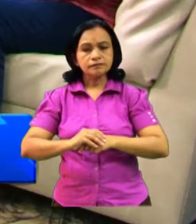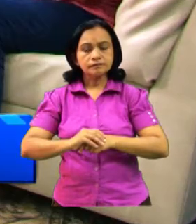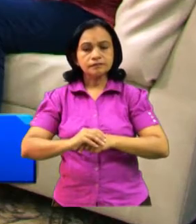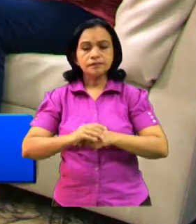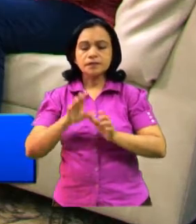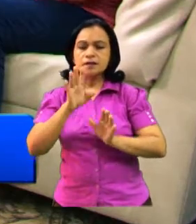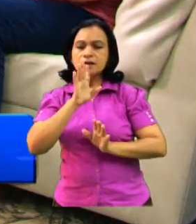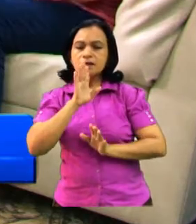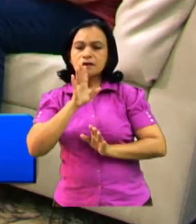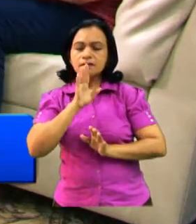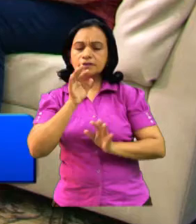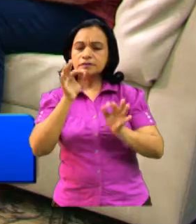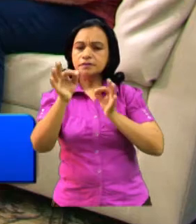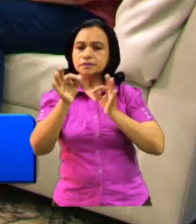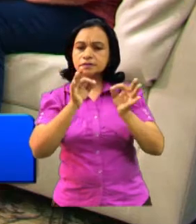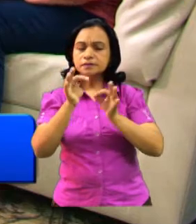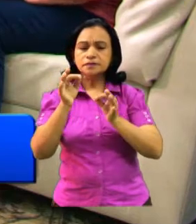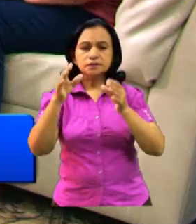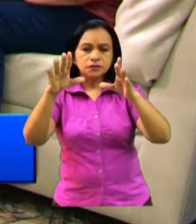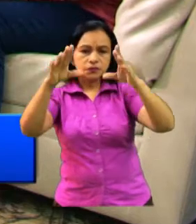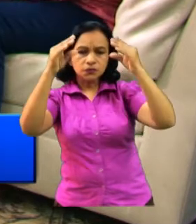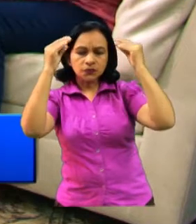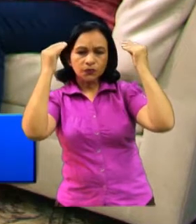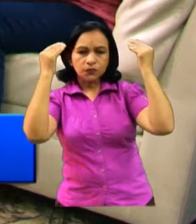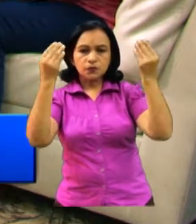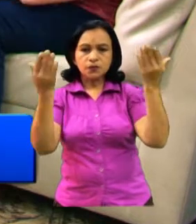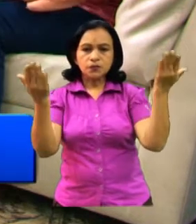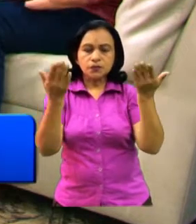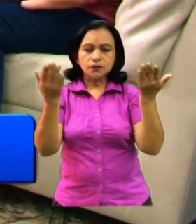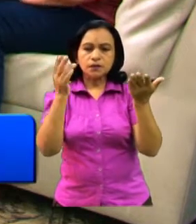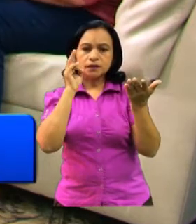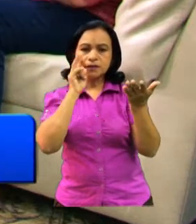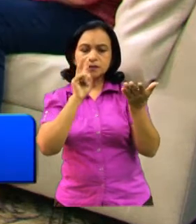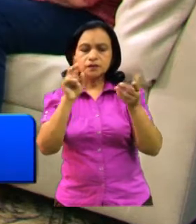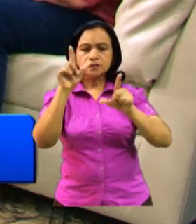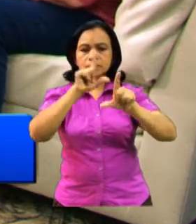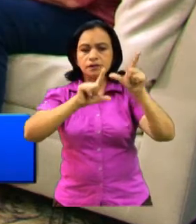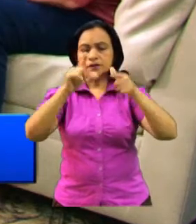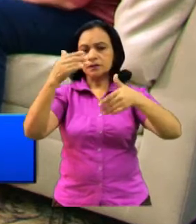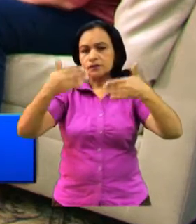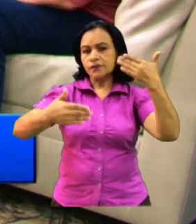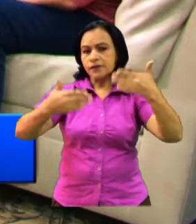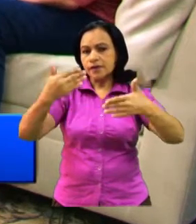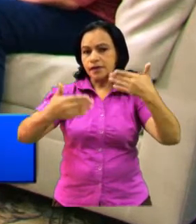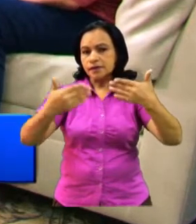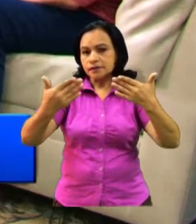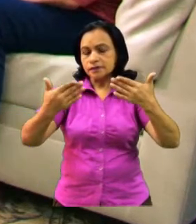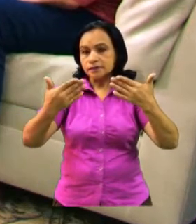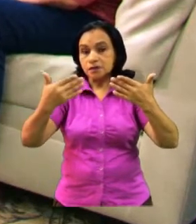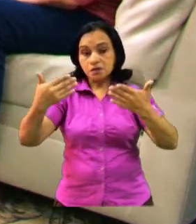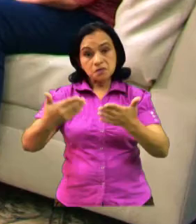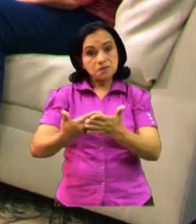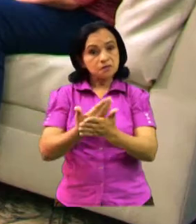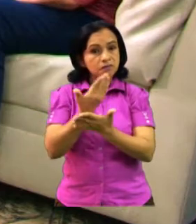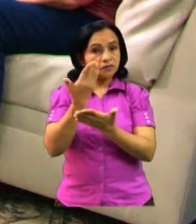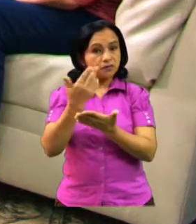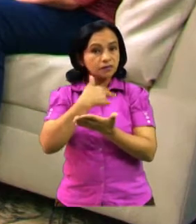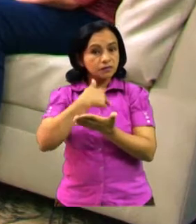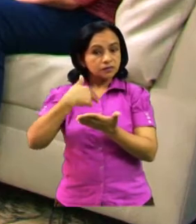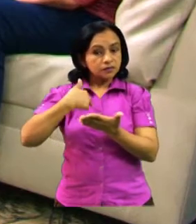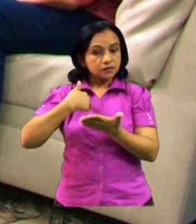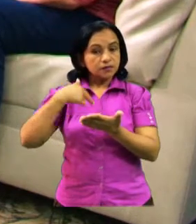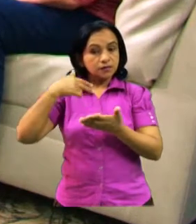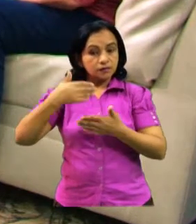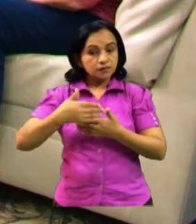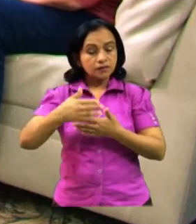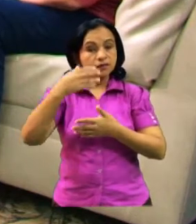Así es, hablemos de la implementación del curso virtual presencial sobre el lenguaje de señas. Es algo novedoso que se va a ejecutar